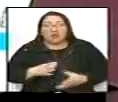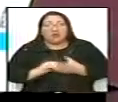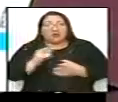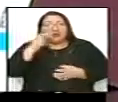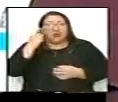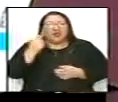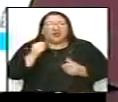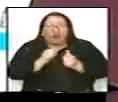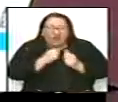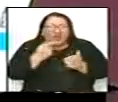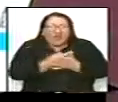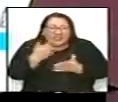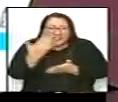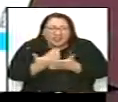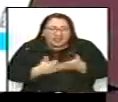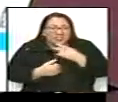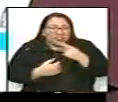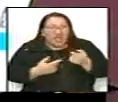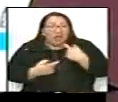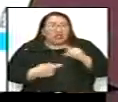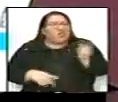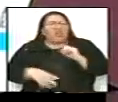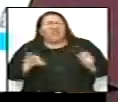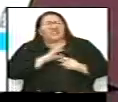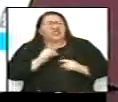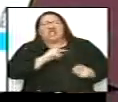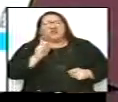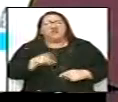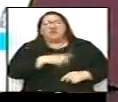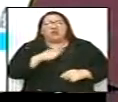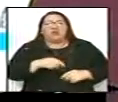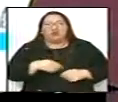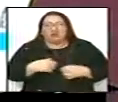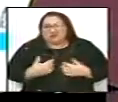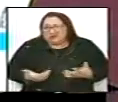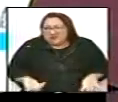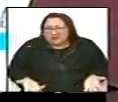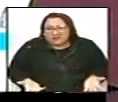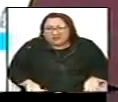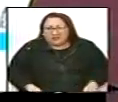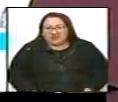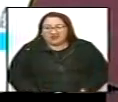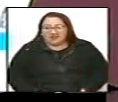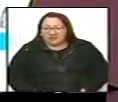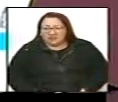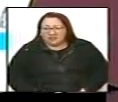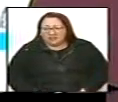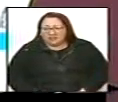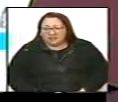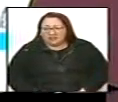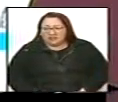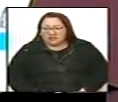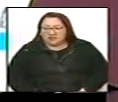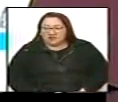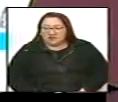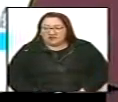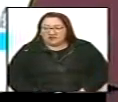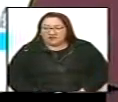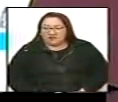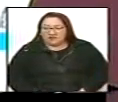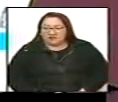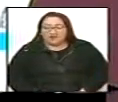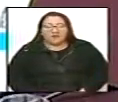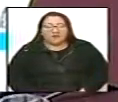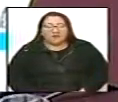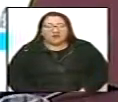Entonces, con esa argumentación, que realmente no venía al caso, porque acá nosotros no vamos a sentenciar